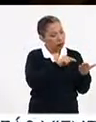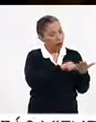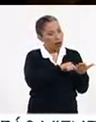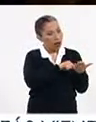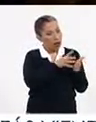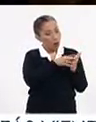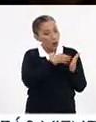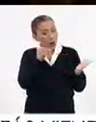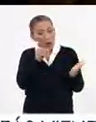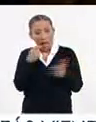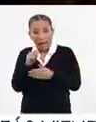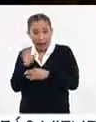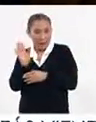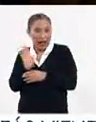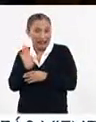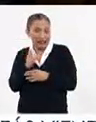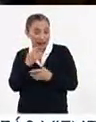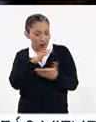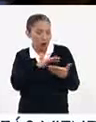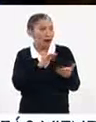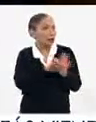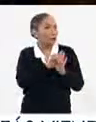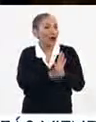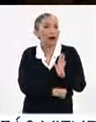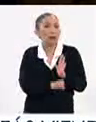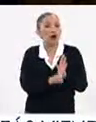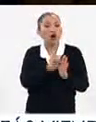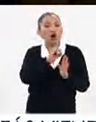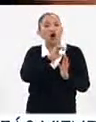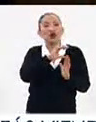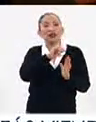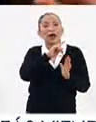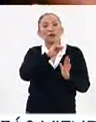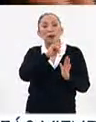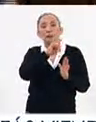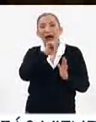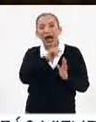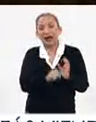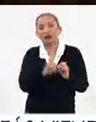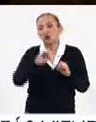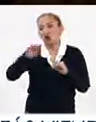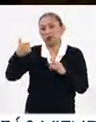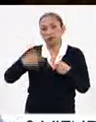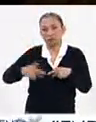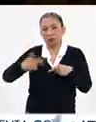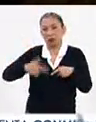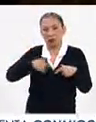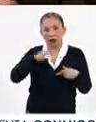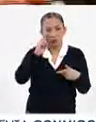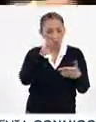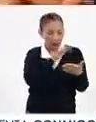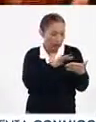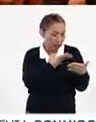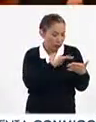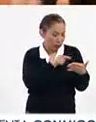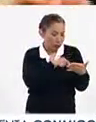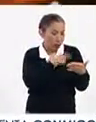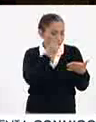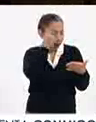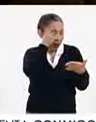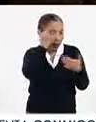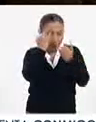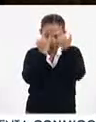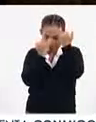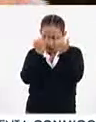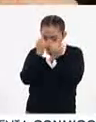¿no? Sí, si estoy leyendo a Octavio Paz o a Ted Hughes o a Seamus Heaney, pues lo escribo y todavía